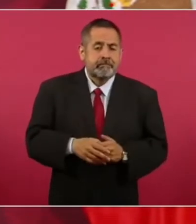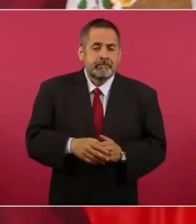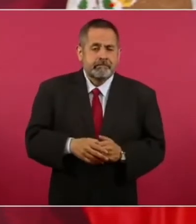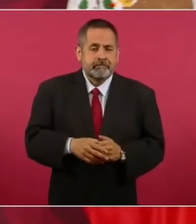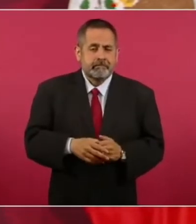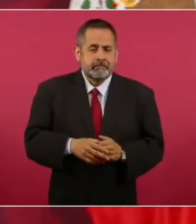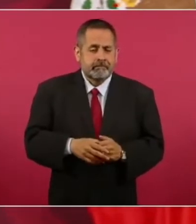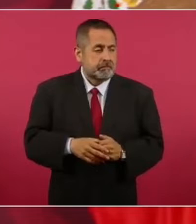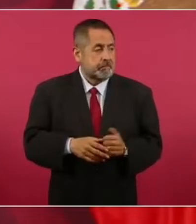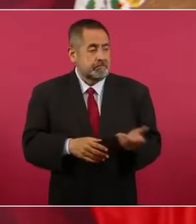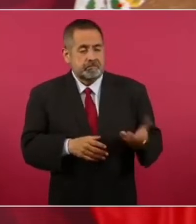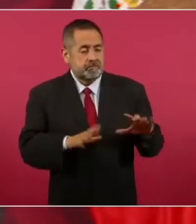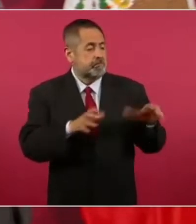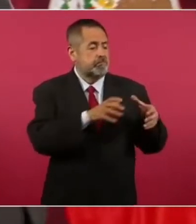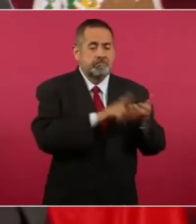puede ser